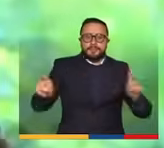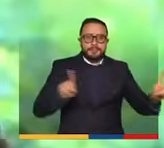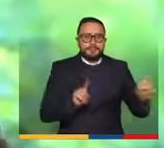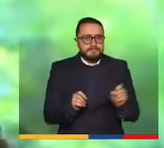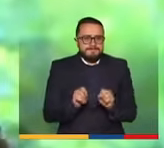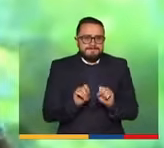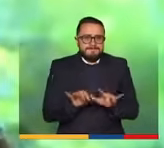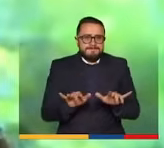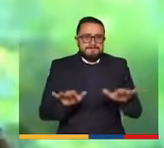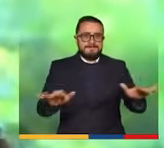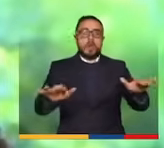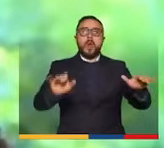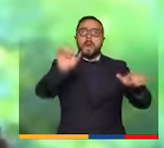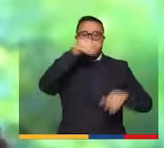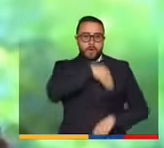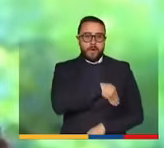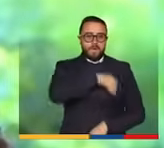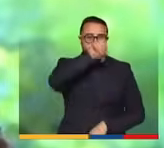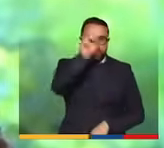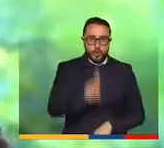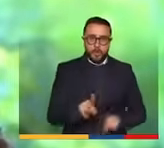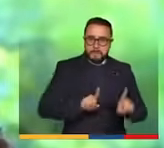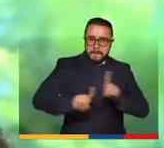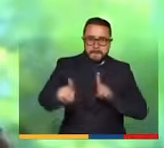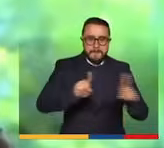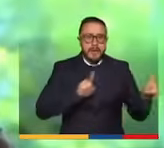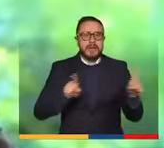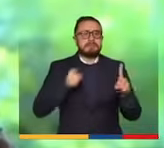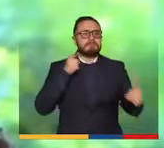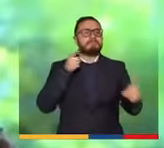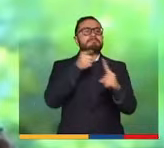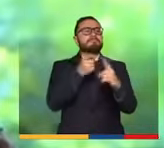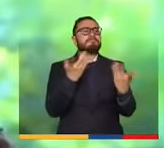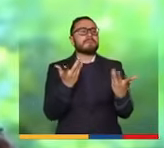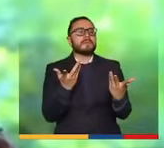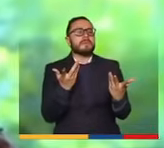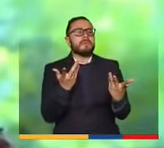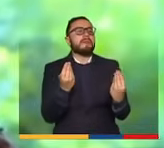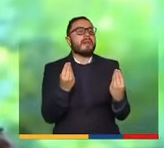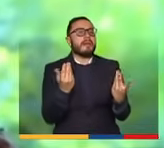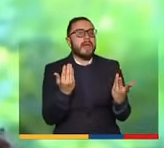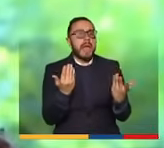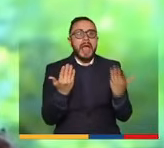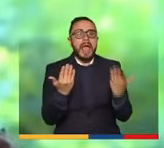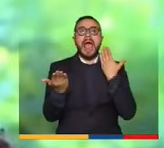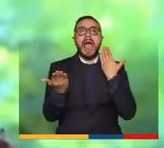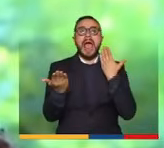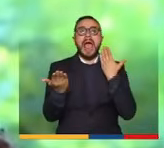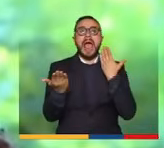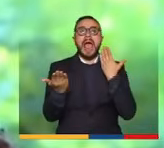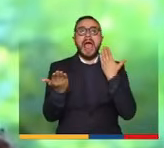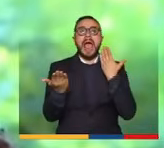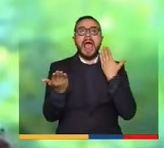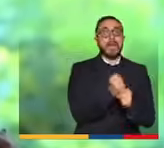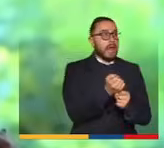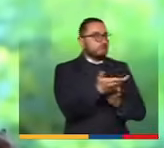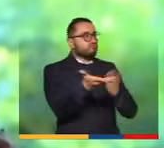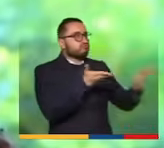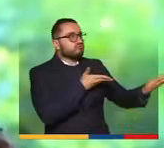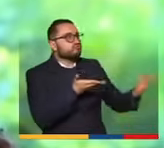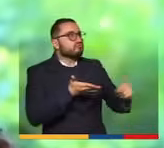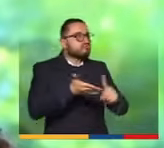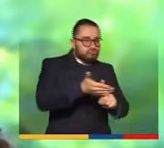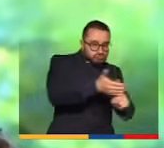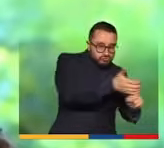que quede al servicio de la población campesina del sur, la proteja y